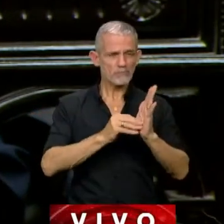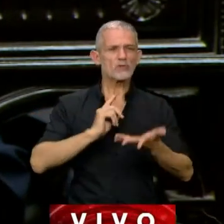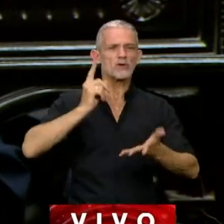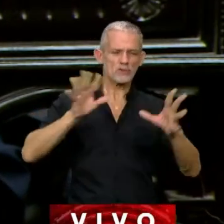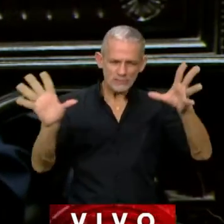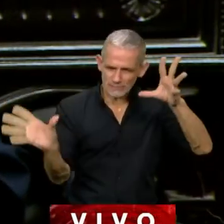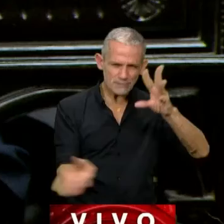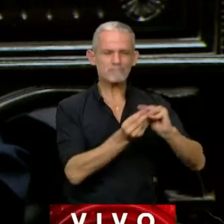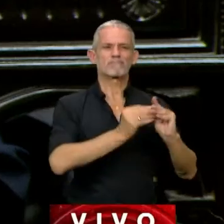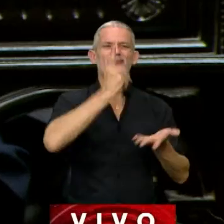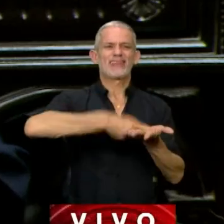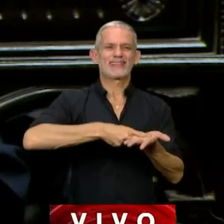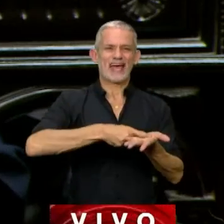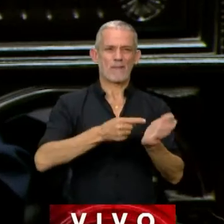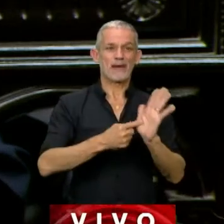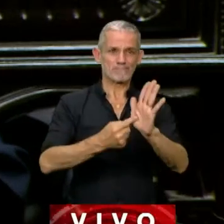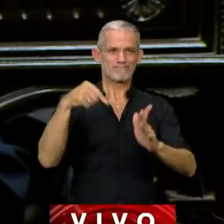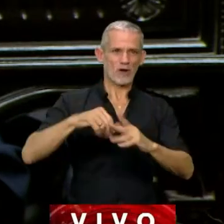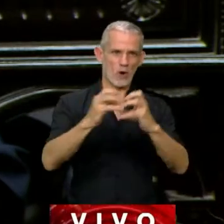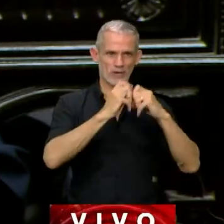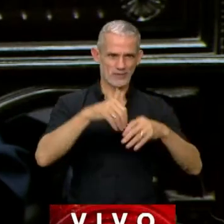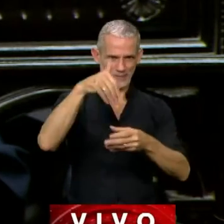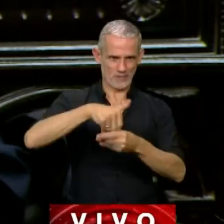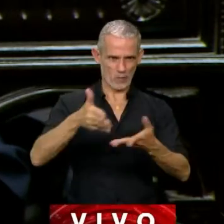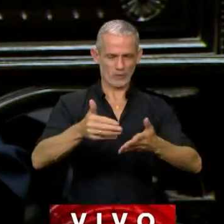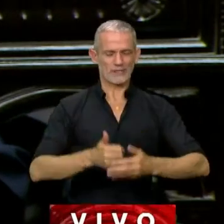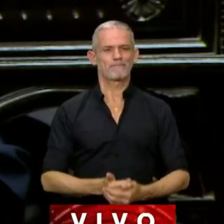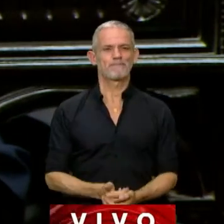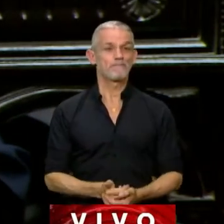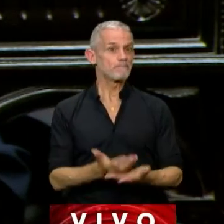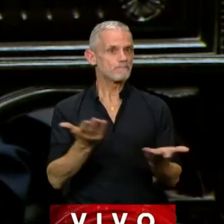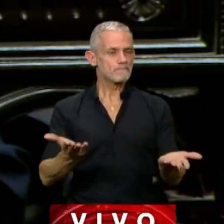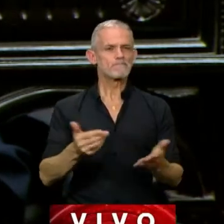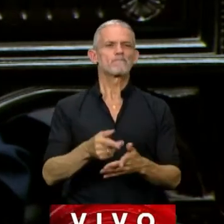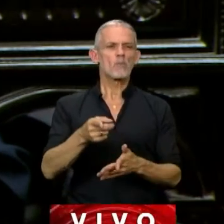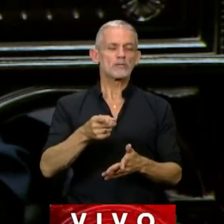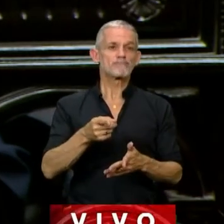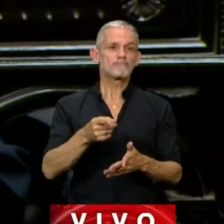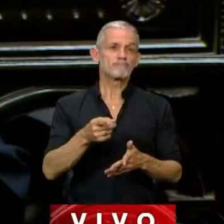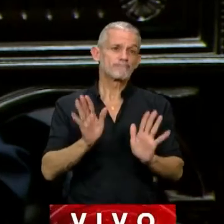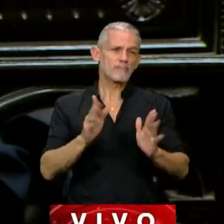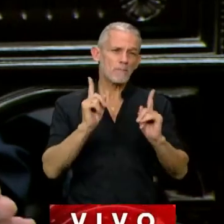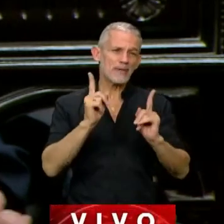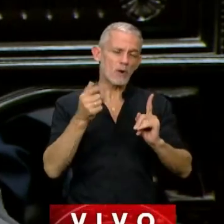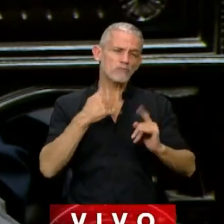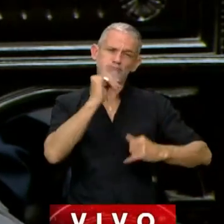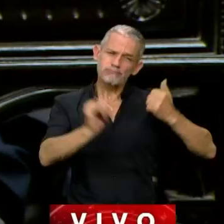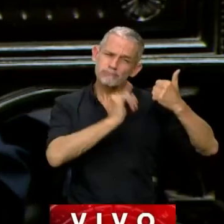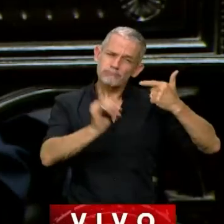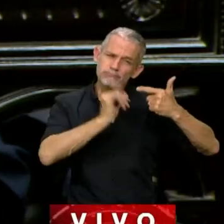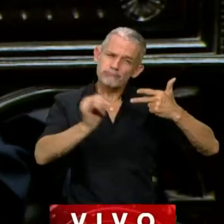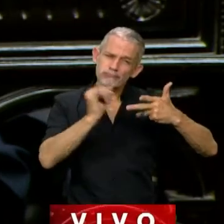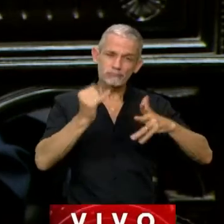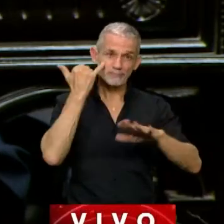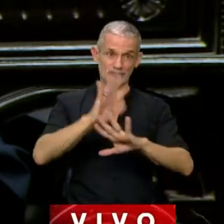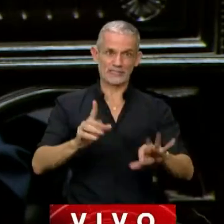dictamen final que estamos poniendo a consideración. Por eso, y en función de todo lo dicho, y dado